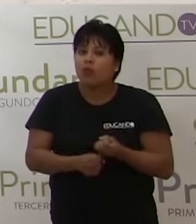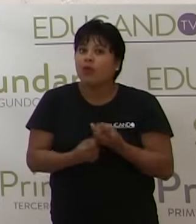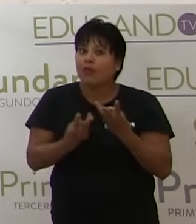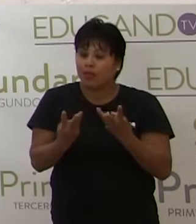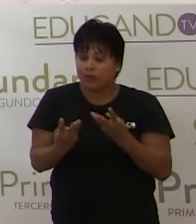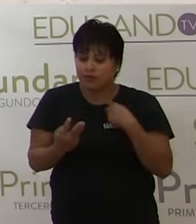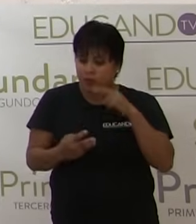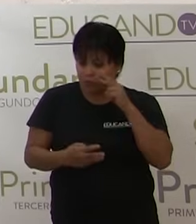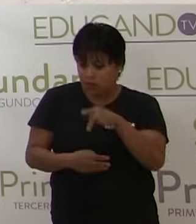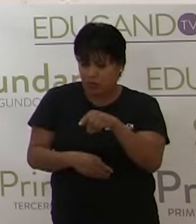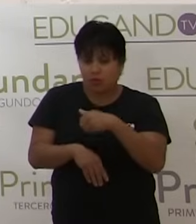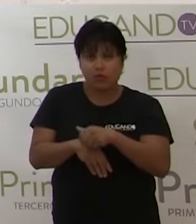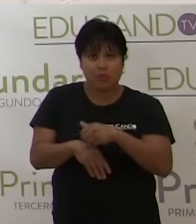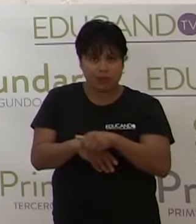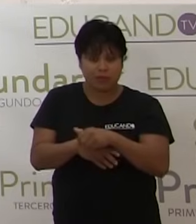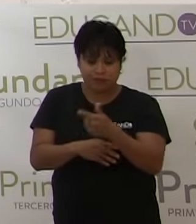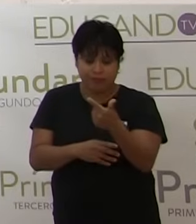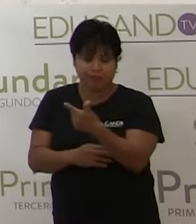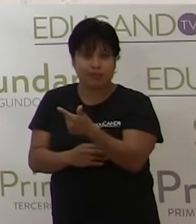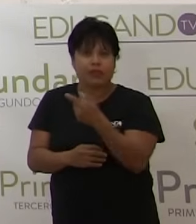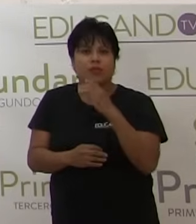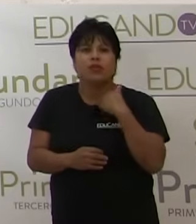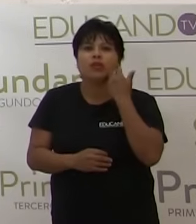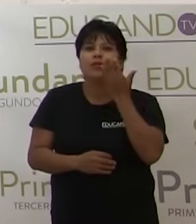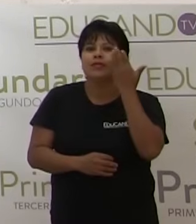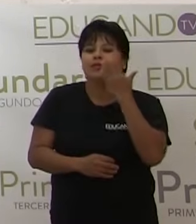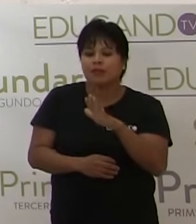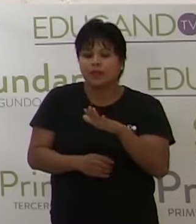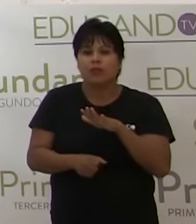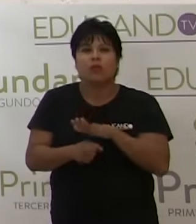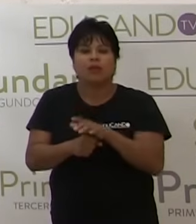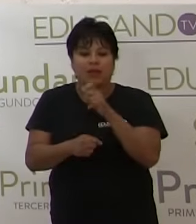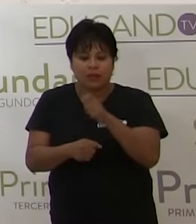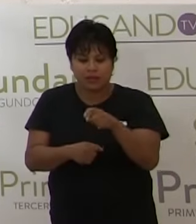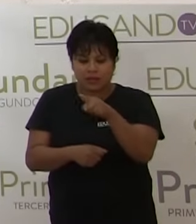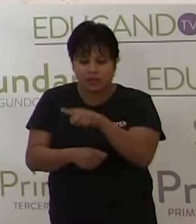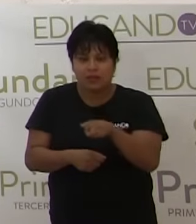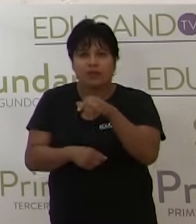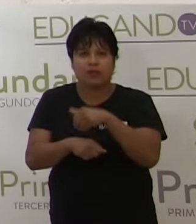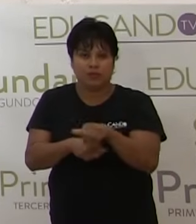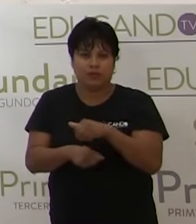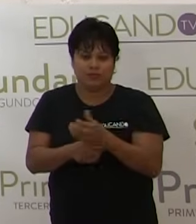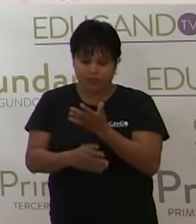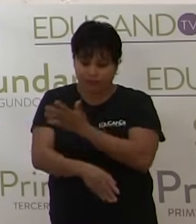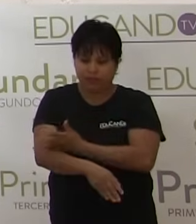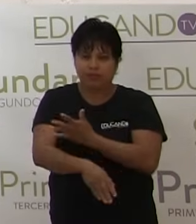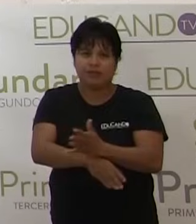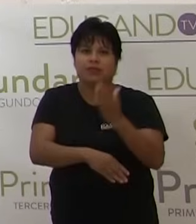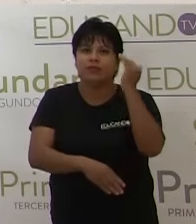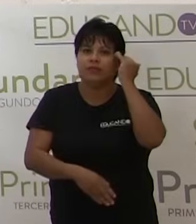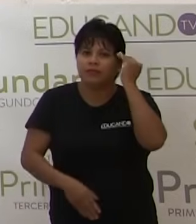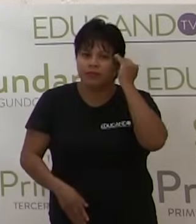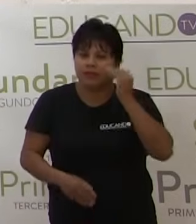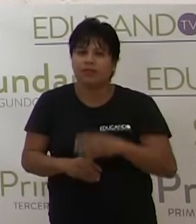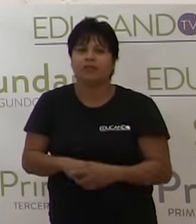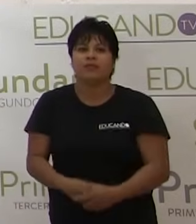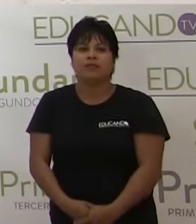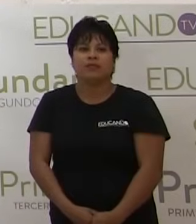veo hay un número escrito pero quiero saber qué representa ese número Acompáñame a